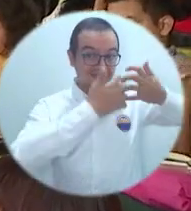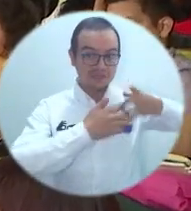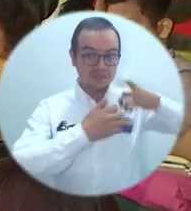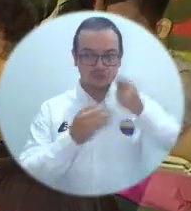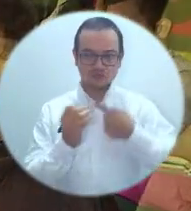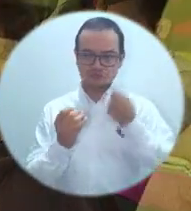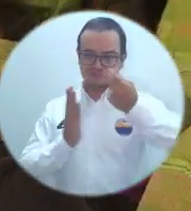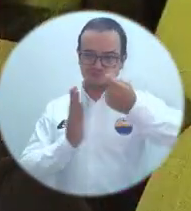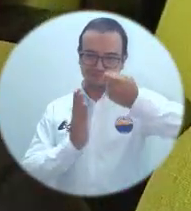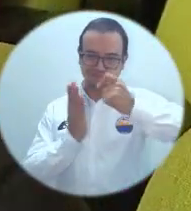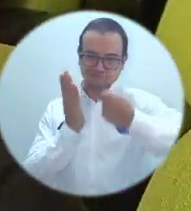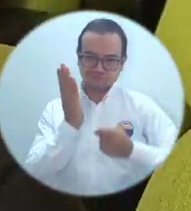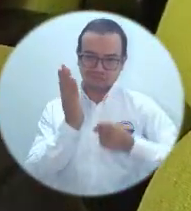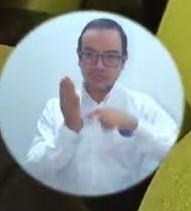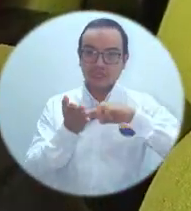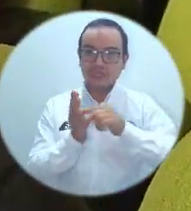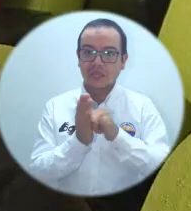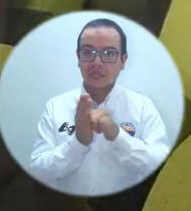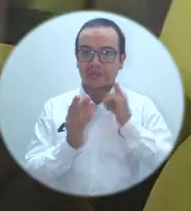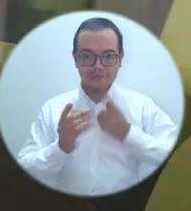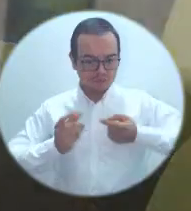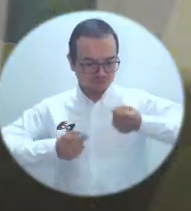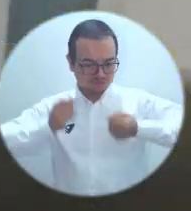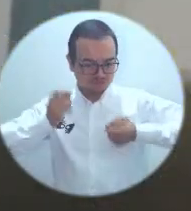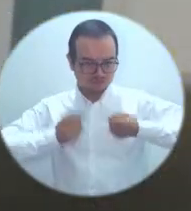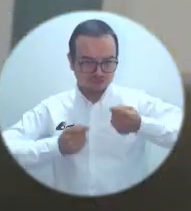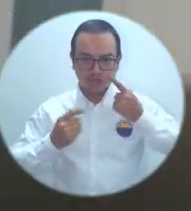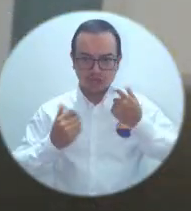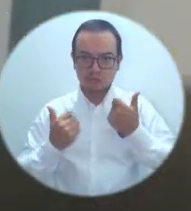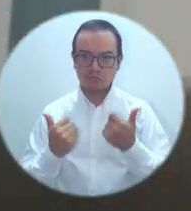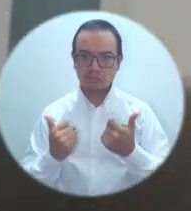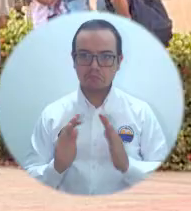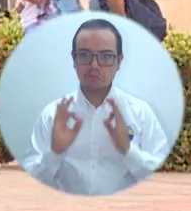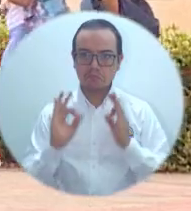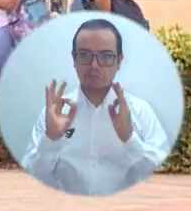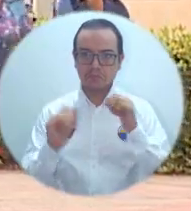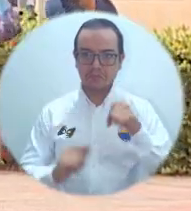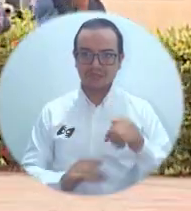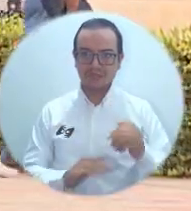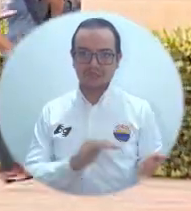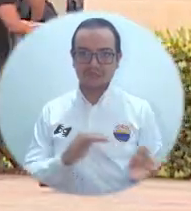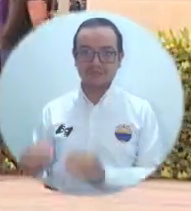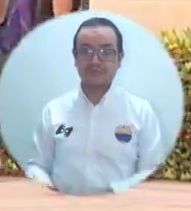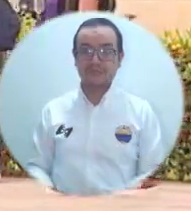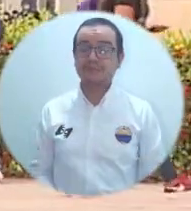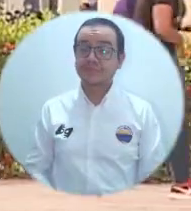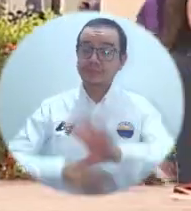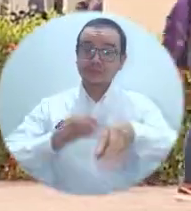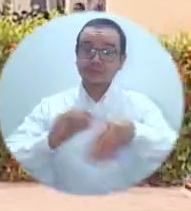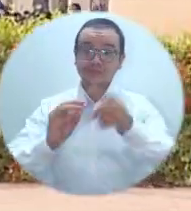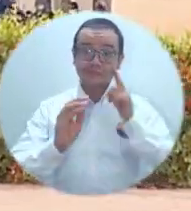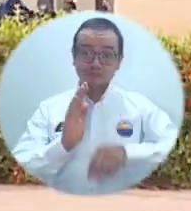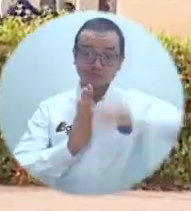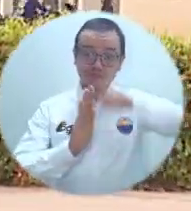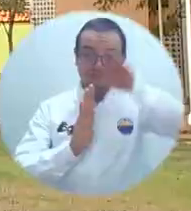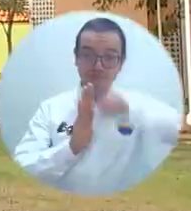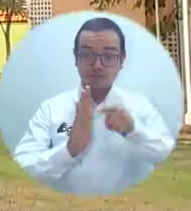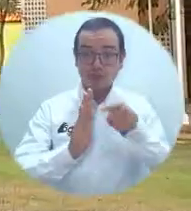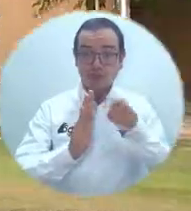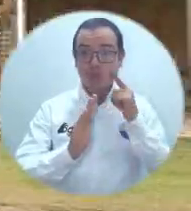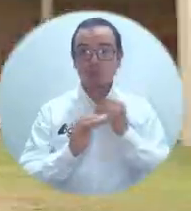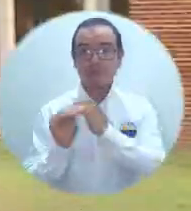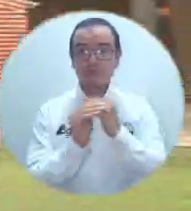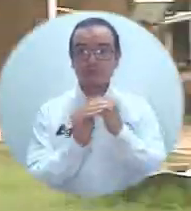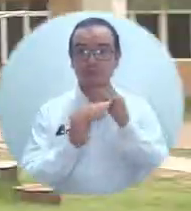se traduce en un excelente manejo de las finanzas de la universidad. Cabe mencionar que el modelo de matrículas incluyente, equitativo